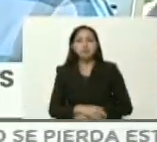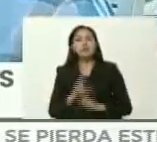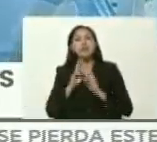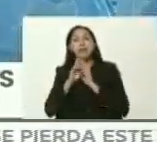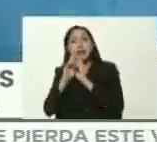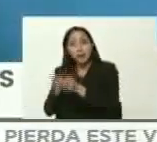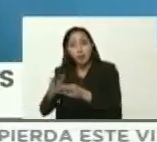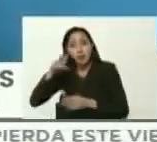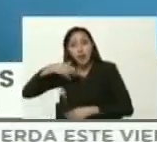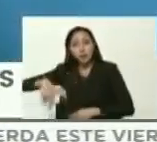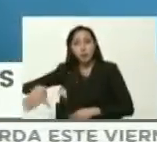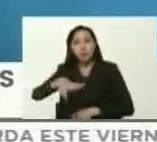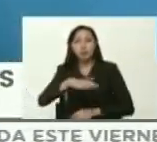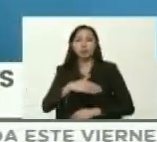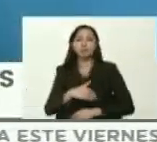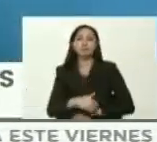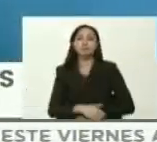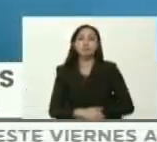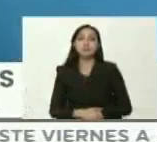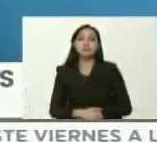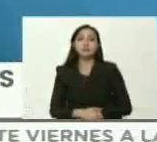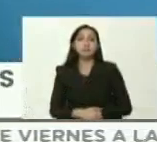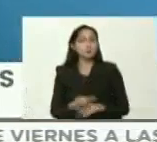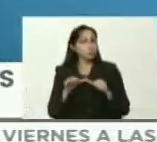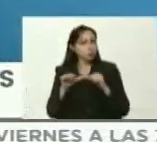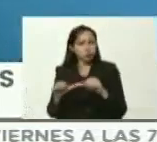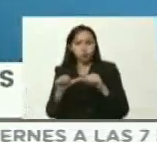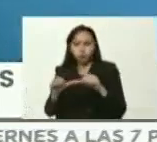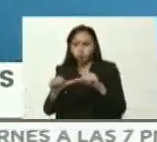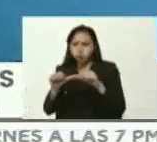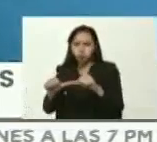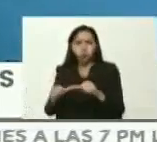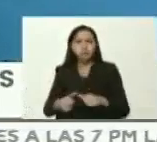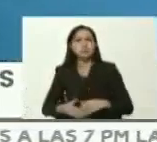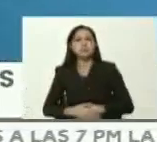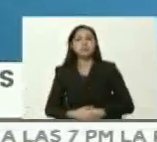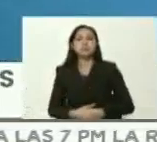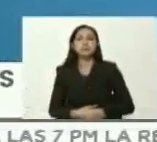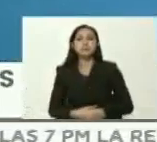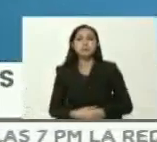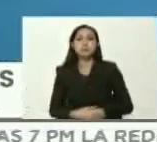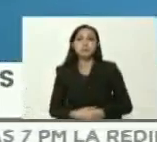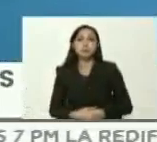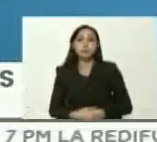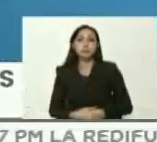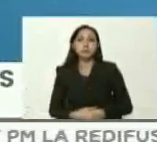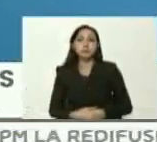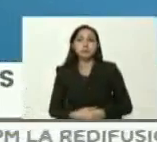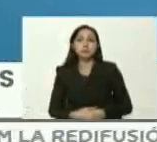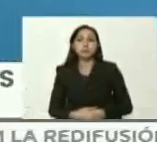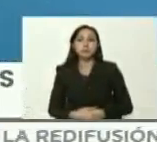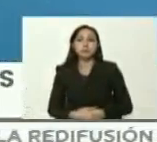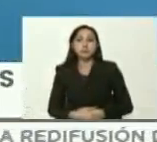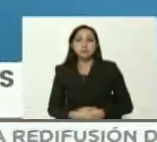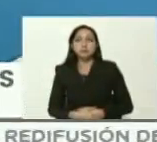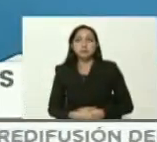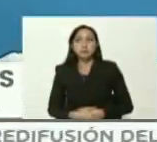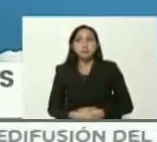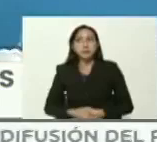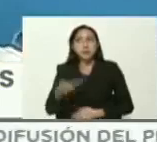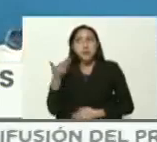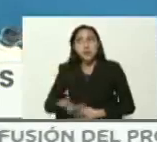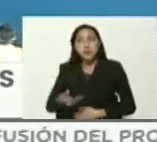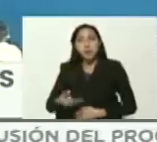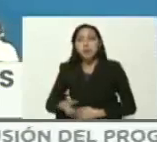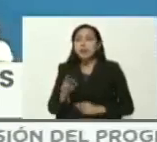Responder, responder permanentemente. Precisamente uno de los instrumentos principales